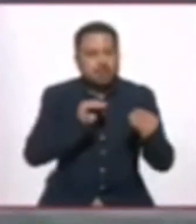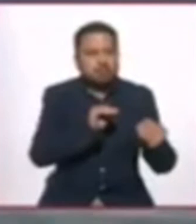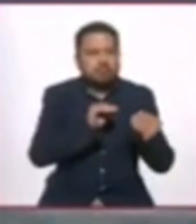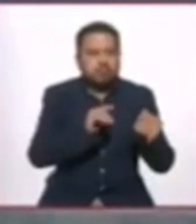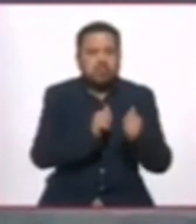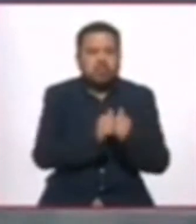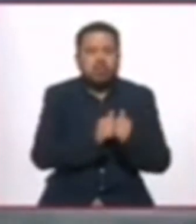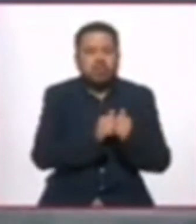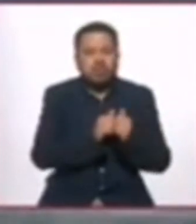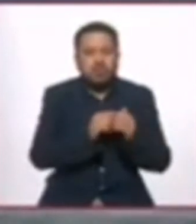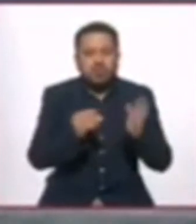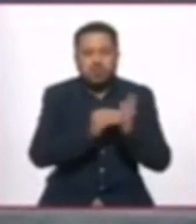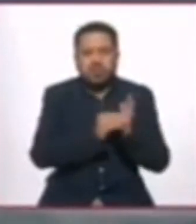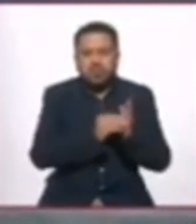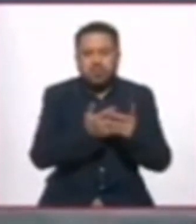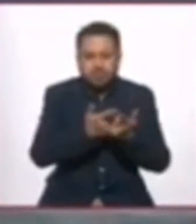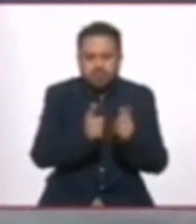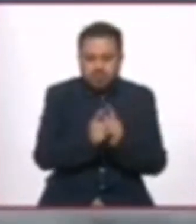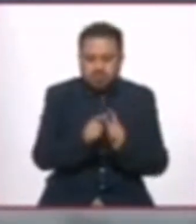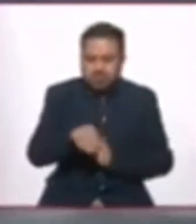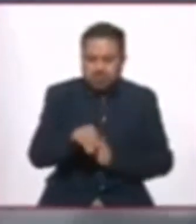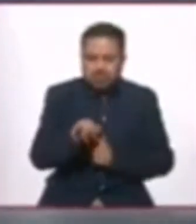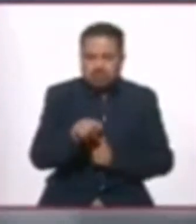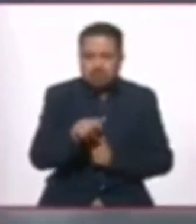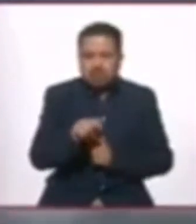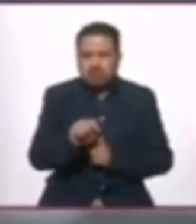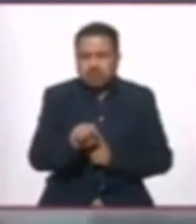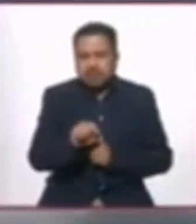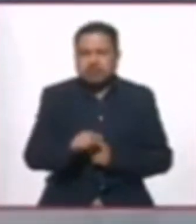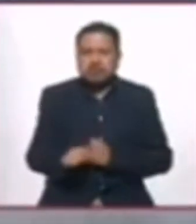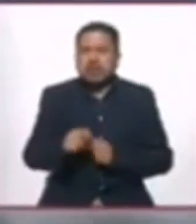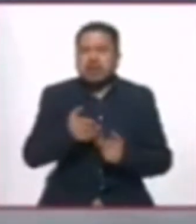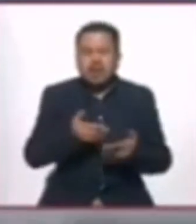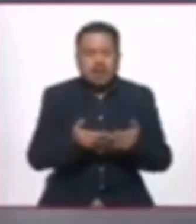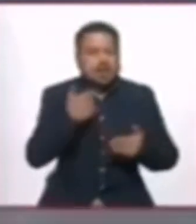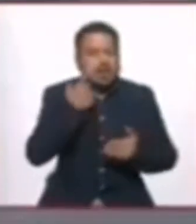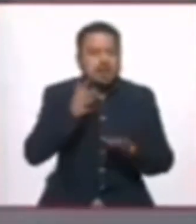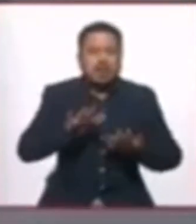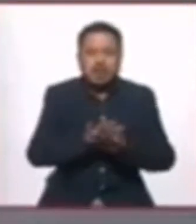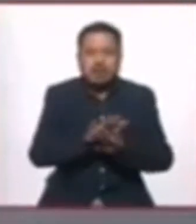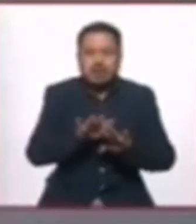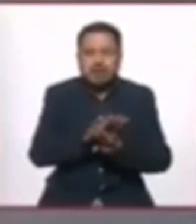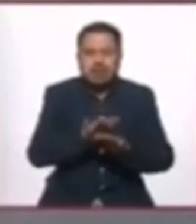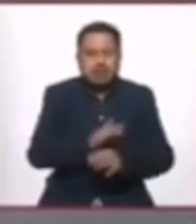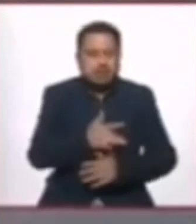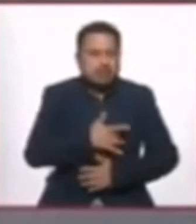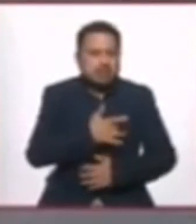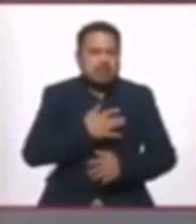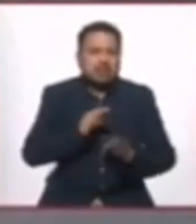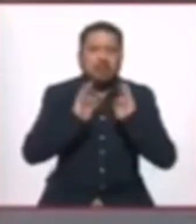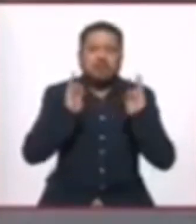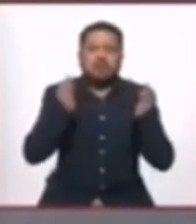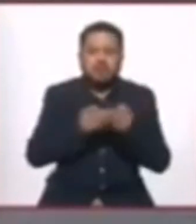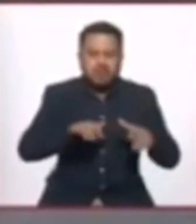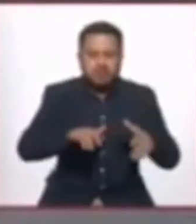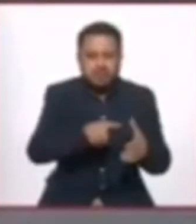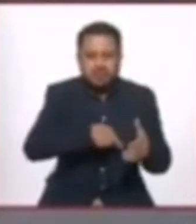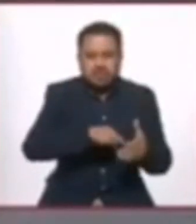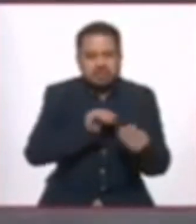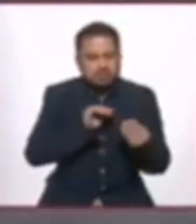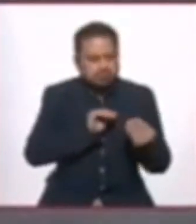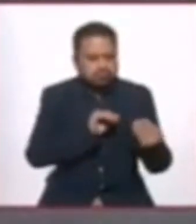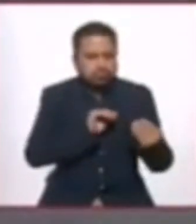negociaciones en el marco del Grupo de Minsk, y ahora quieren cambiar esencia y formato de